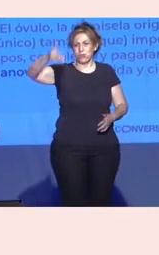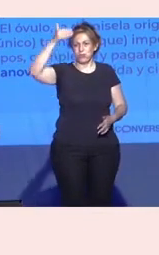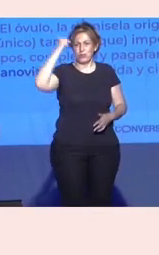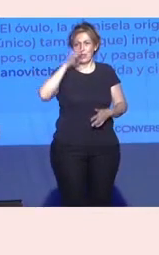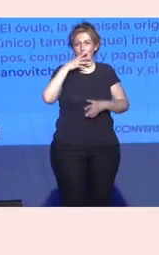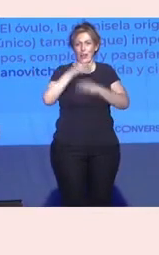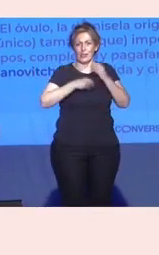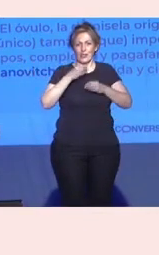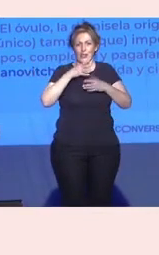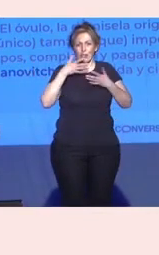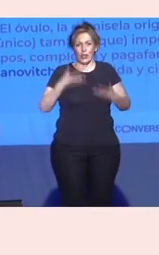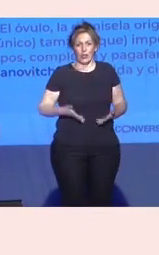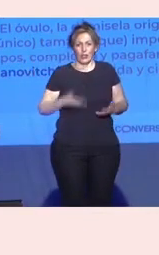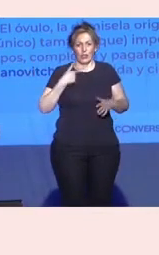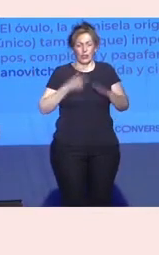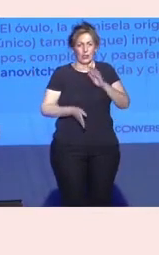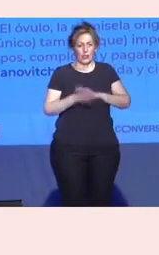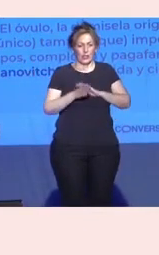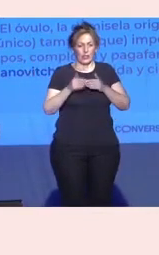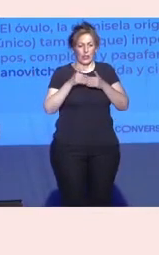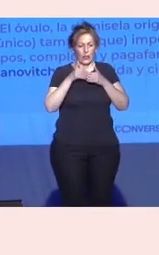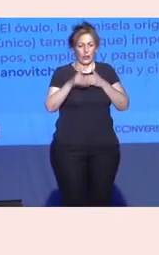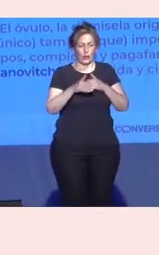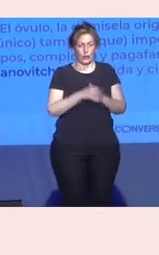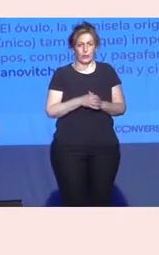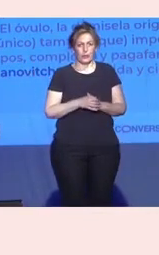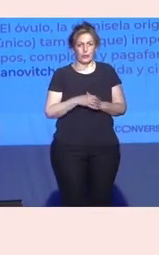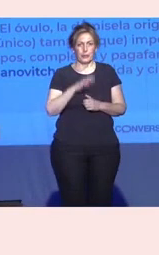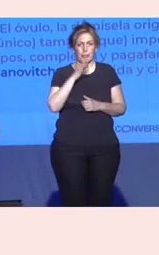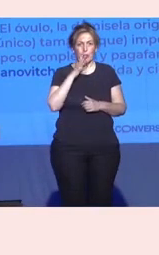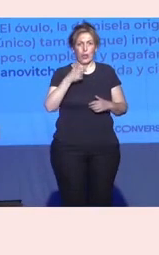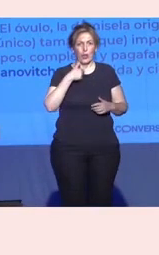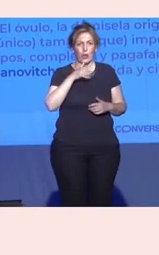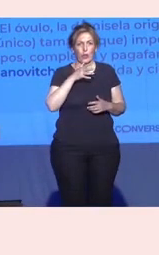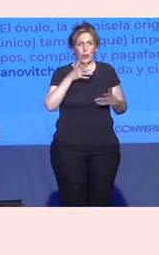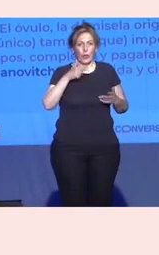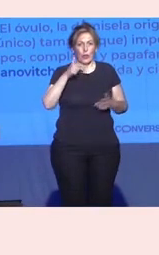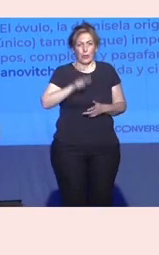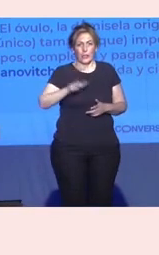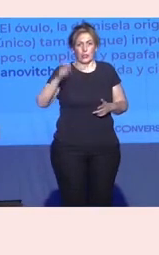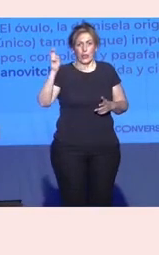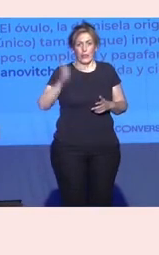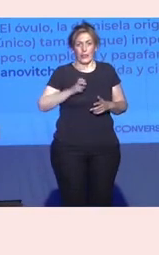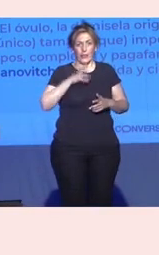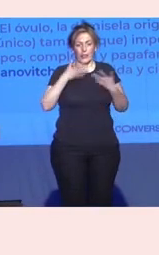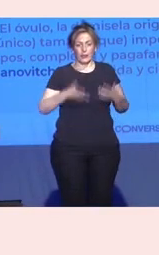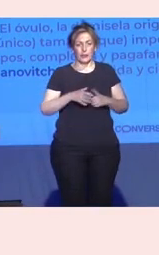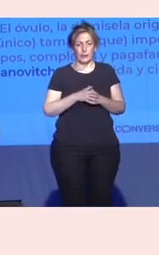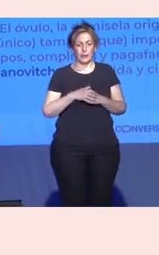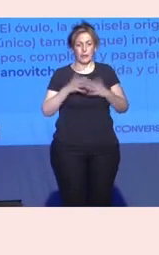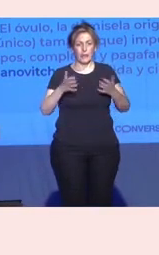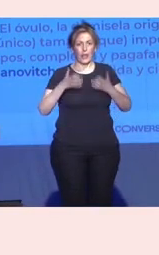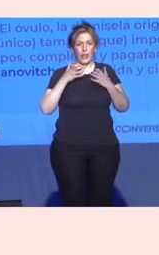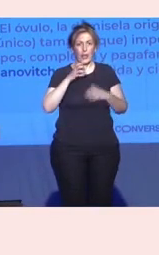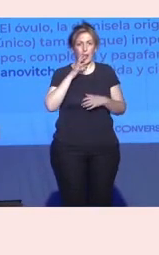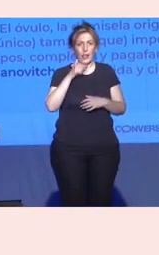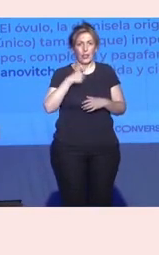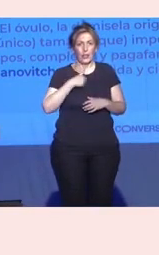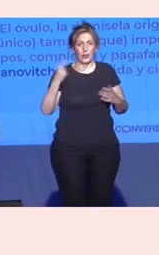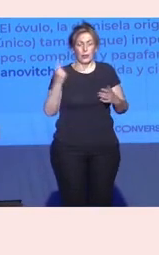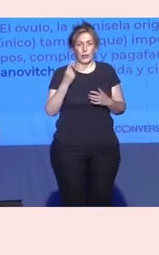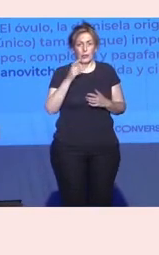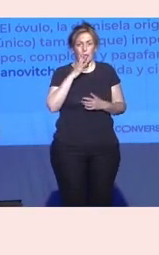el presente y que seguirá haciéndolo en el futuro, como la divulgadora que viene ahora. Ganadora del certamen modalidad